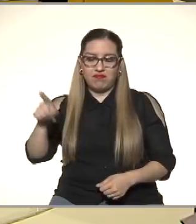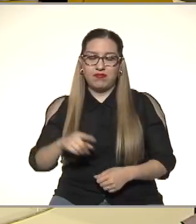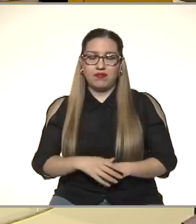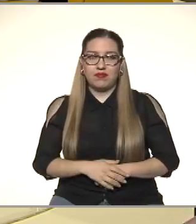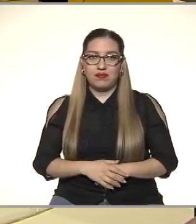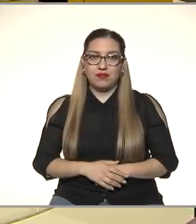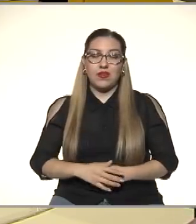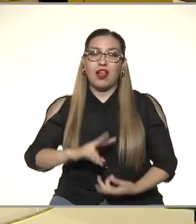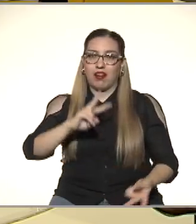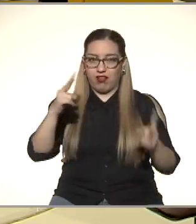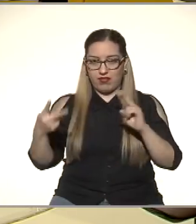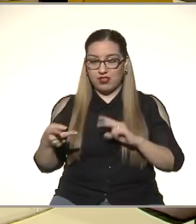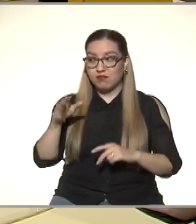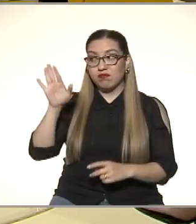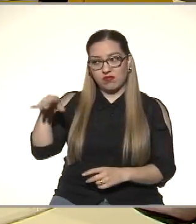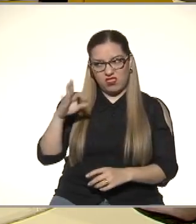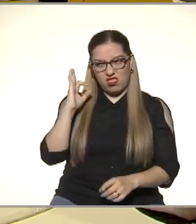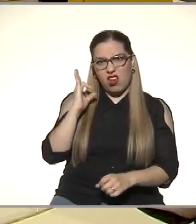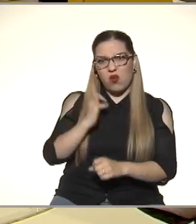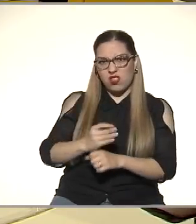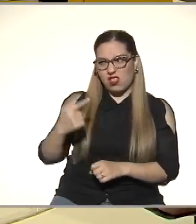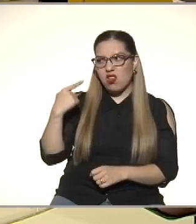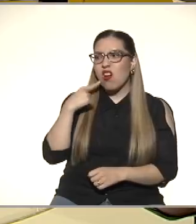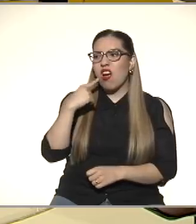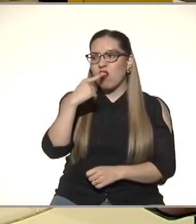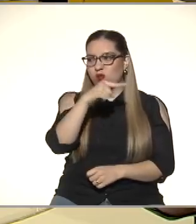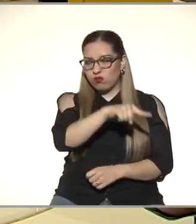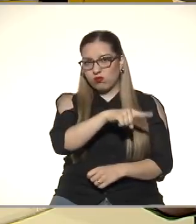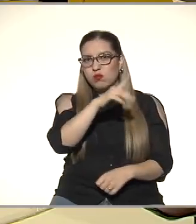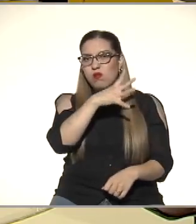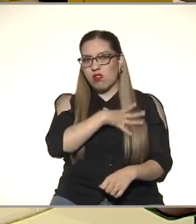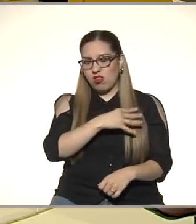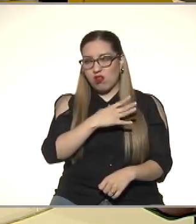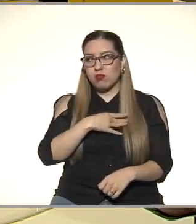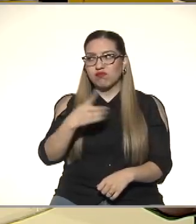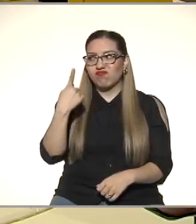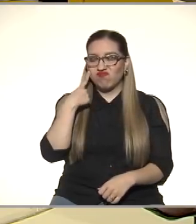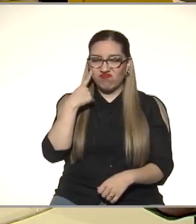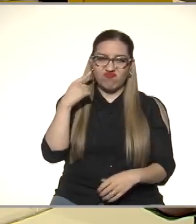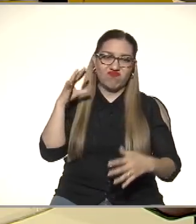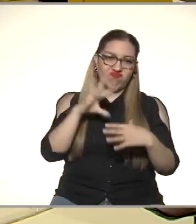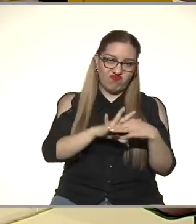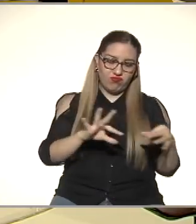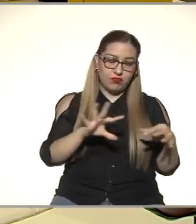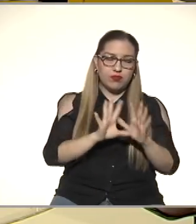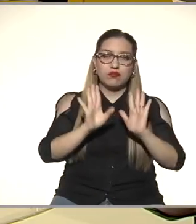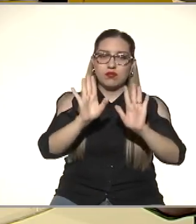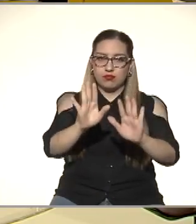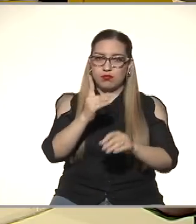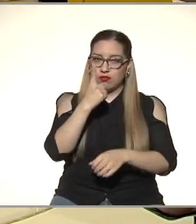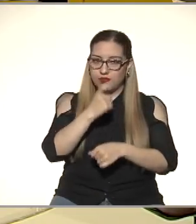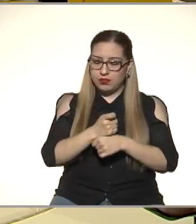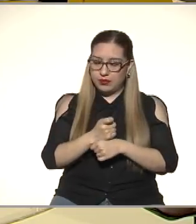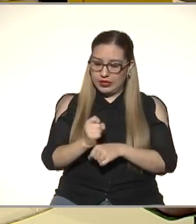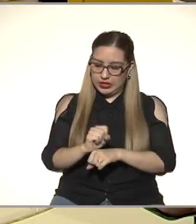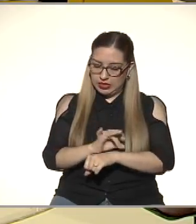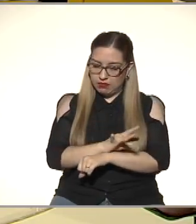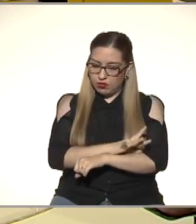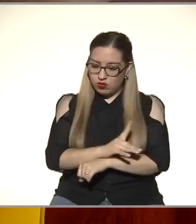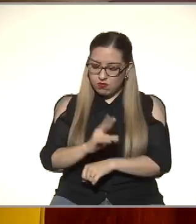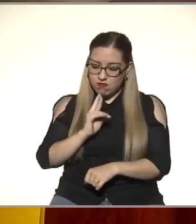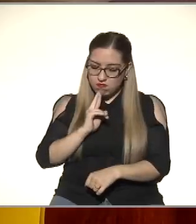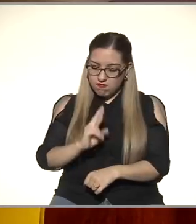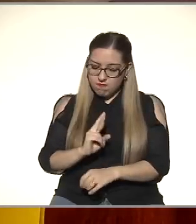decir a los hijos lo que tú me hiciste. Cuidar la primera respuesta emocional, trabajarla y luego, en un